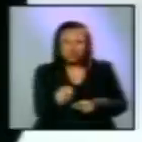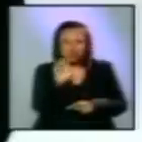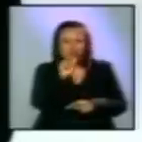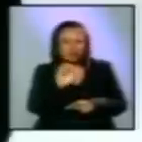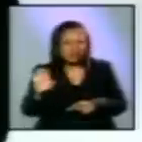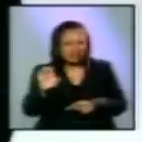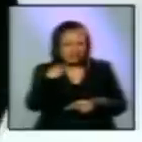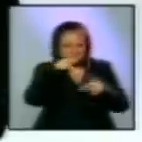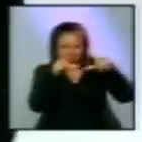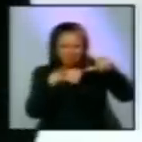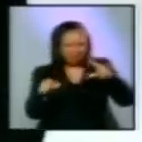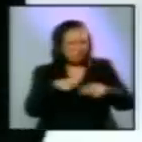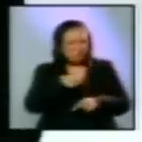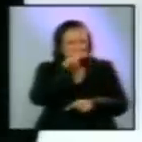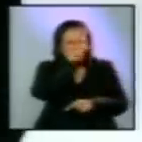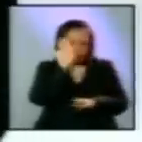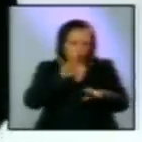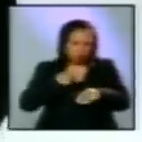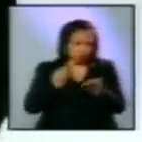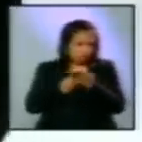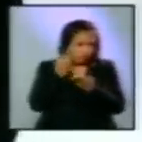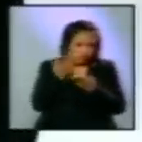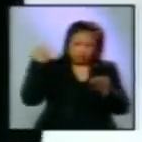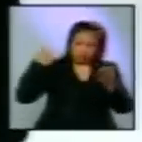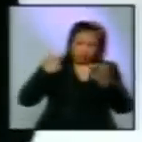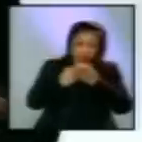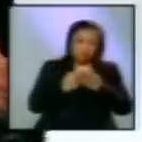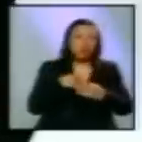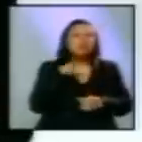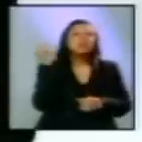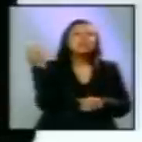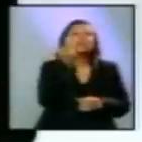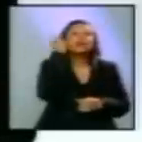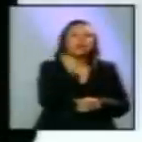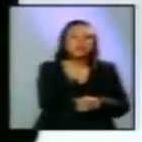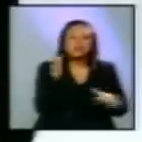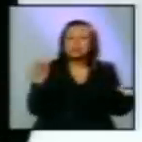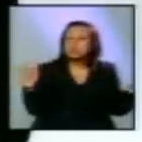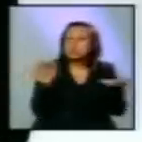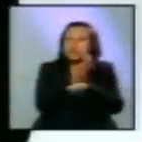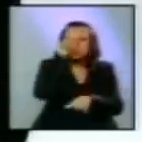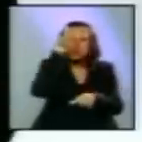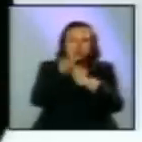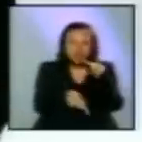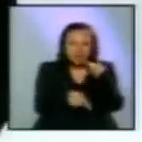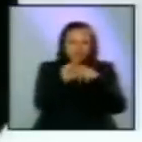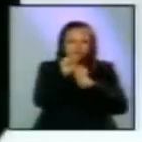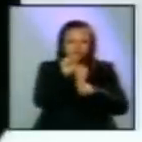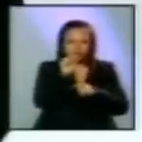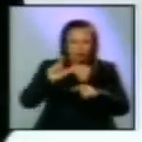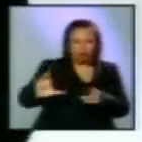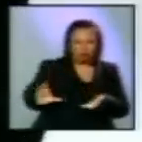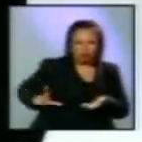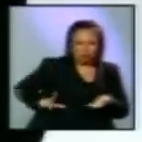Yo por eso propongo y he insistido desde hace mucho tiempo en la necesidad de cambiar ese esquema de subsidios del Procampo que tiene